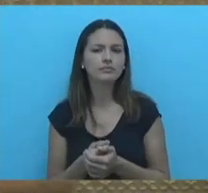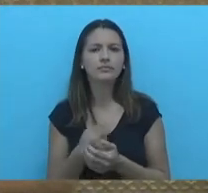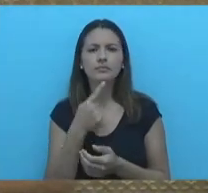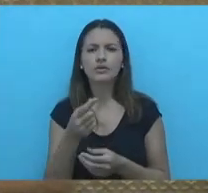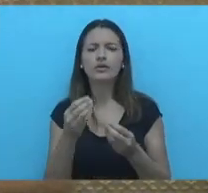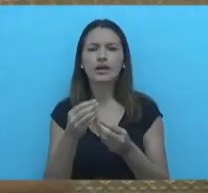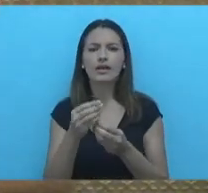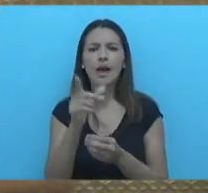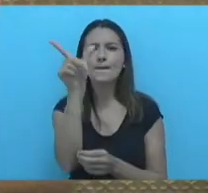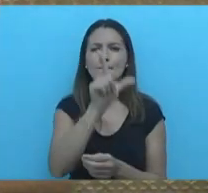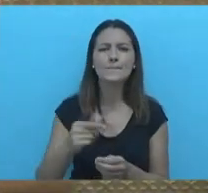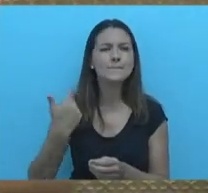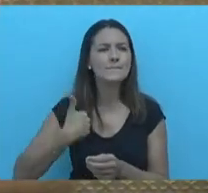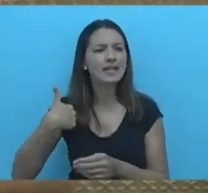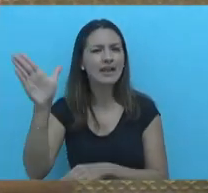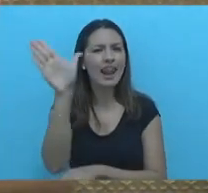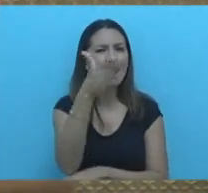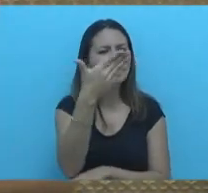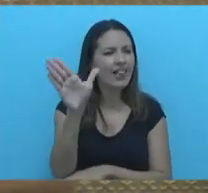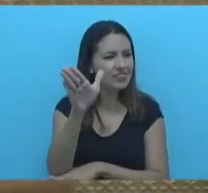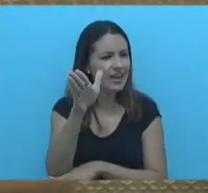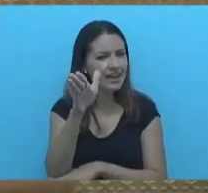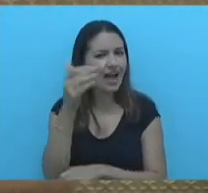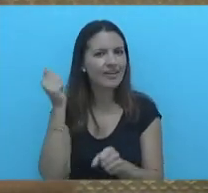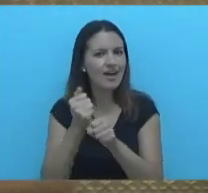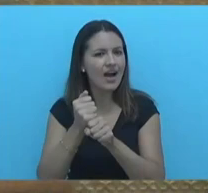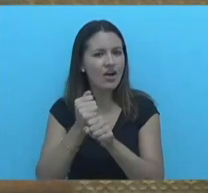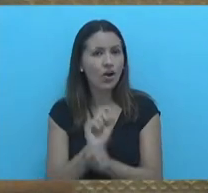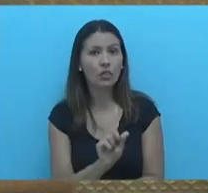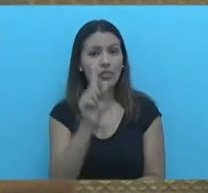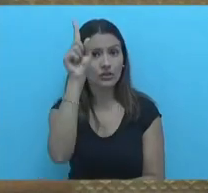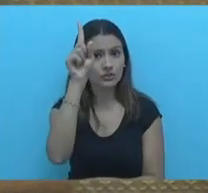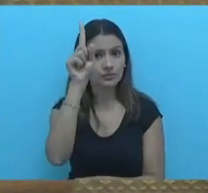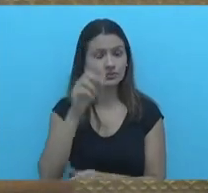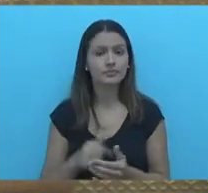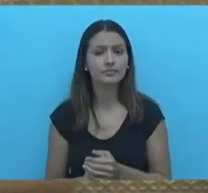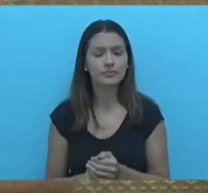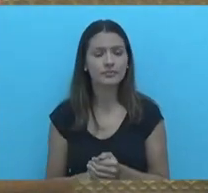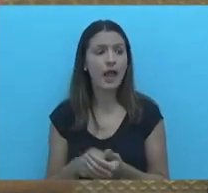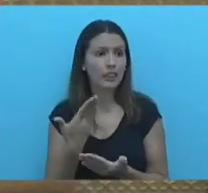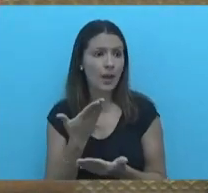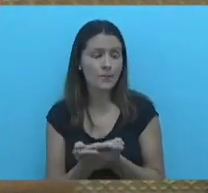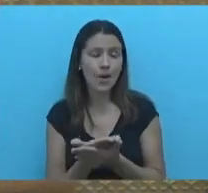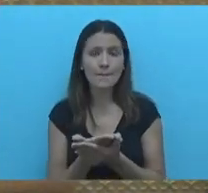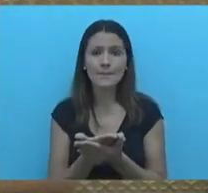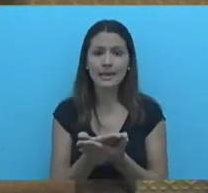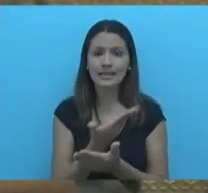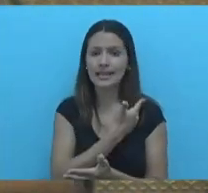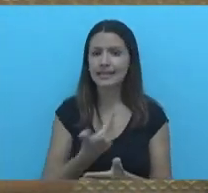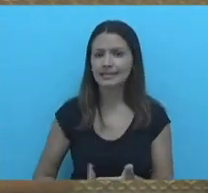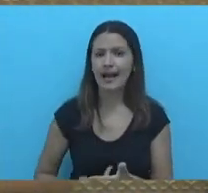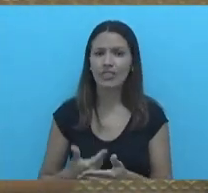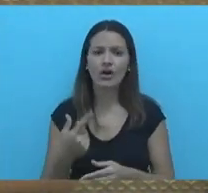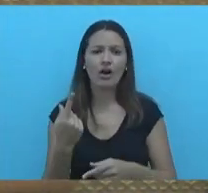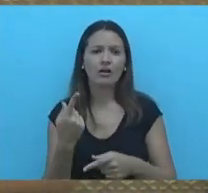que la patria y la bandera eran obras de Dios. Y le terminó después pidiendo al Estado que termine con un montón